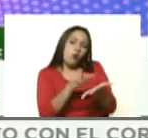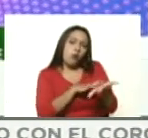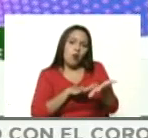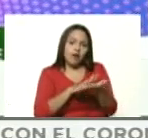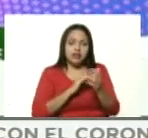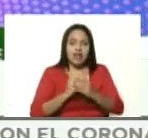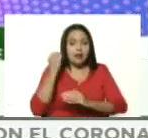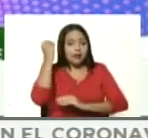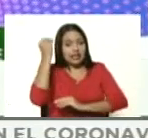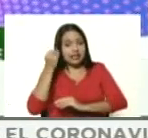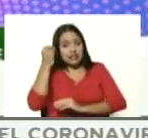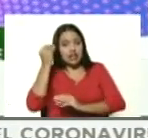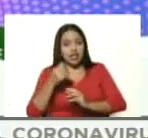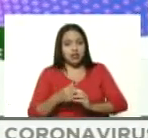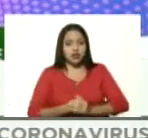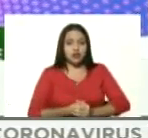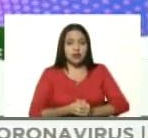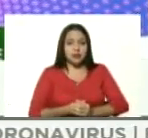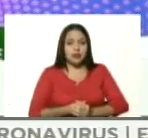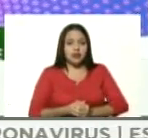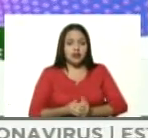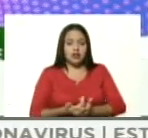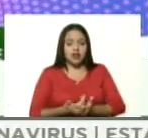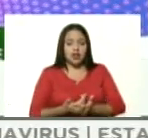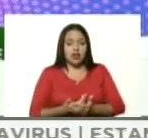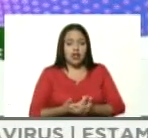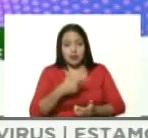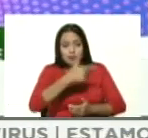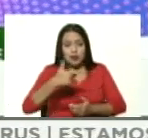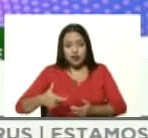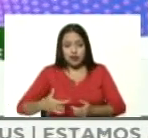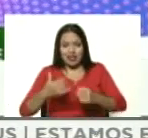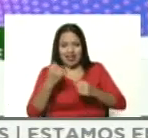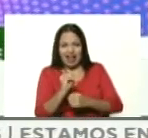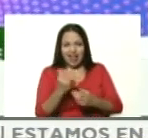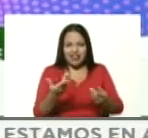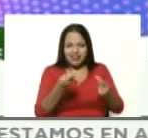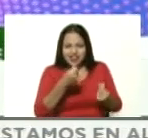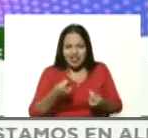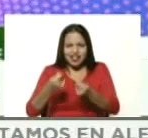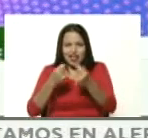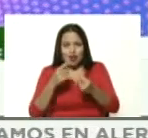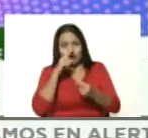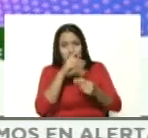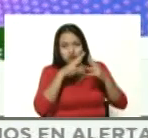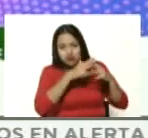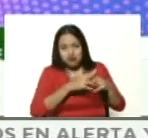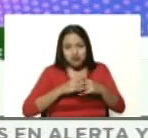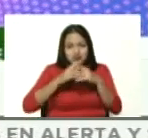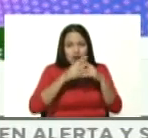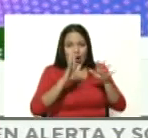creyendo los poderosos del norte global, los poderosos del mundo, creyendo